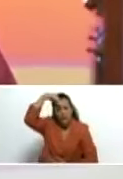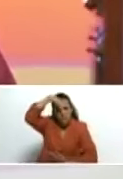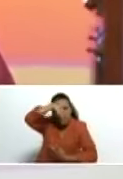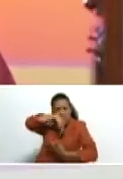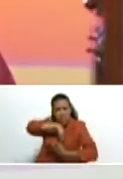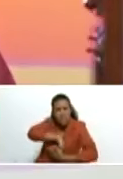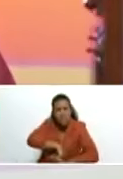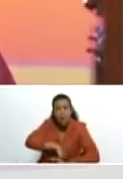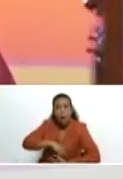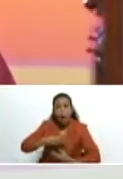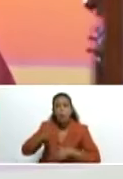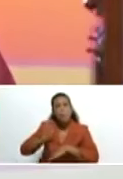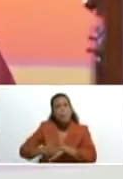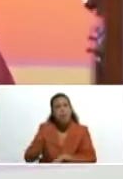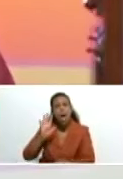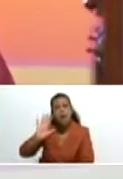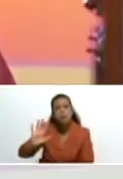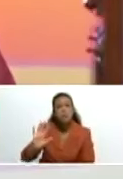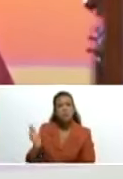genéticamente rebelde,